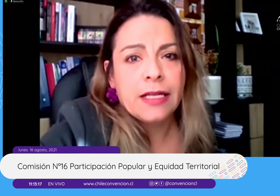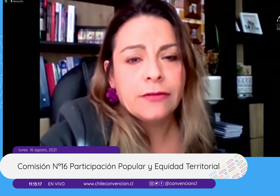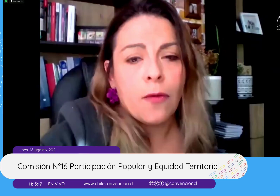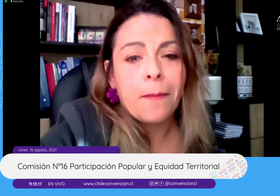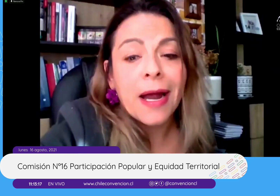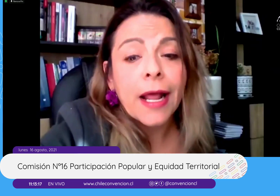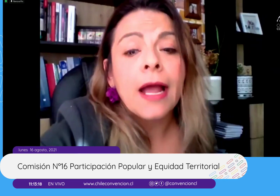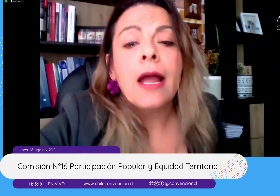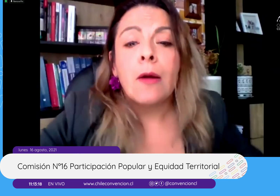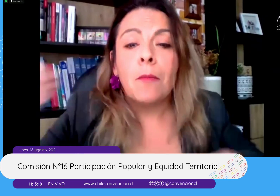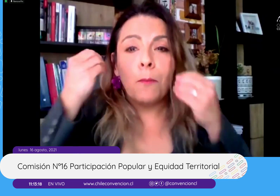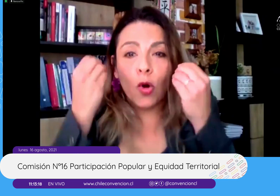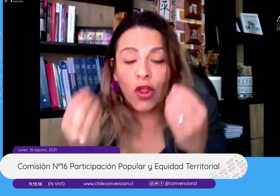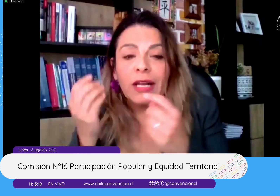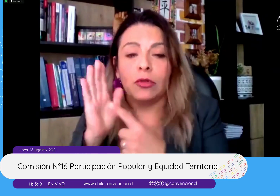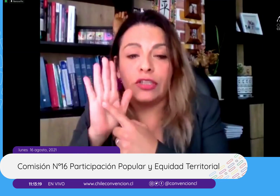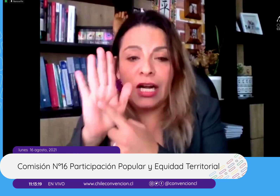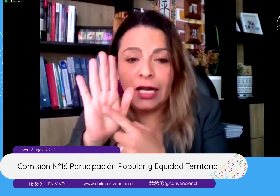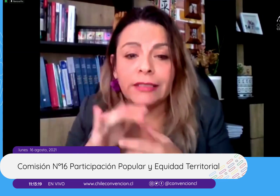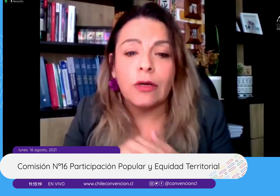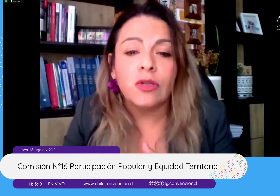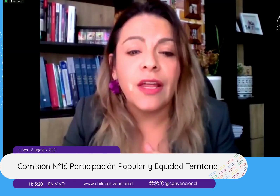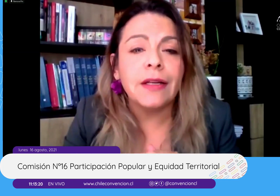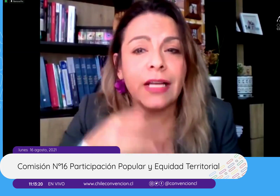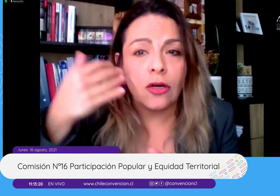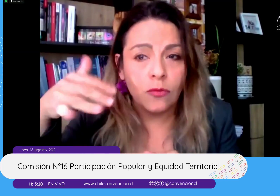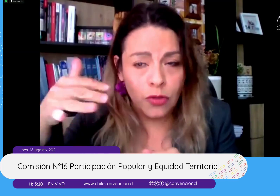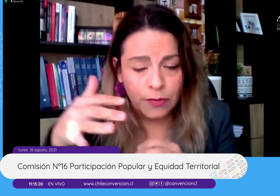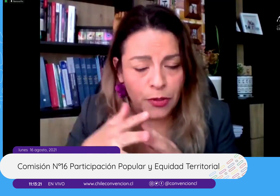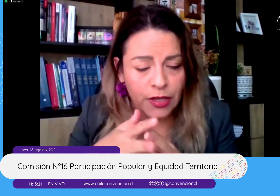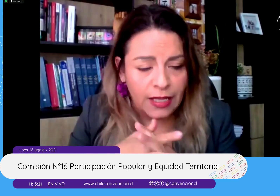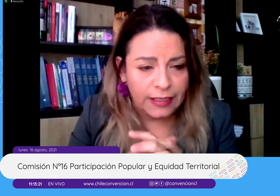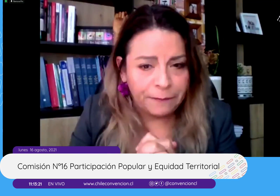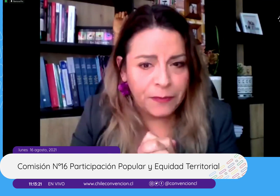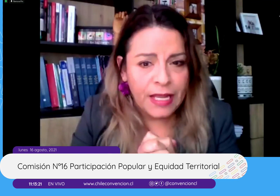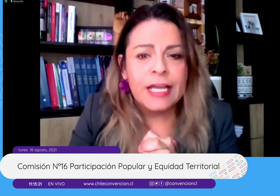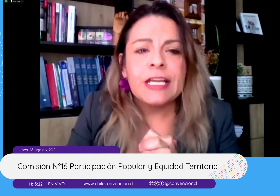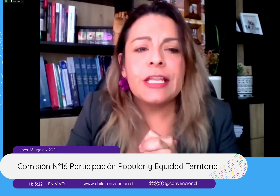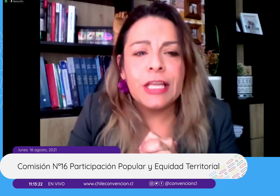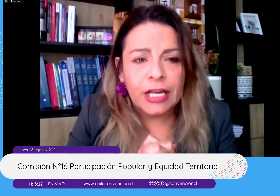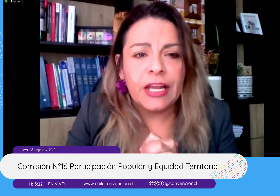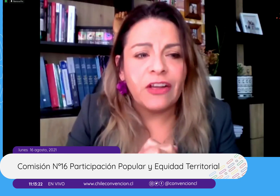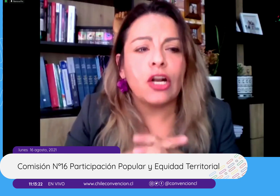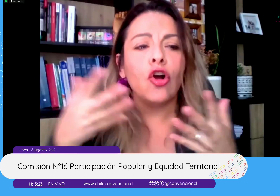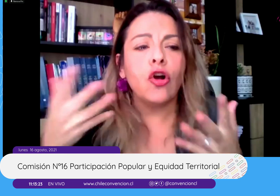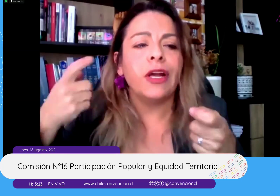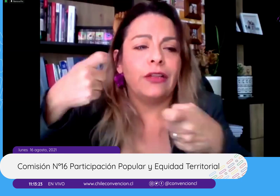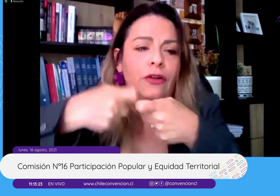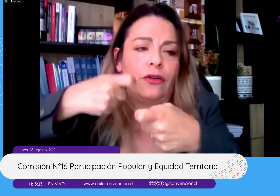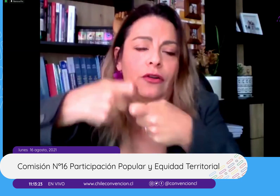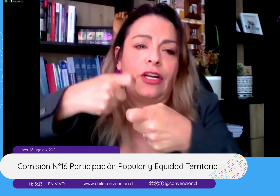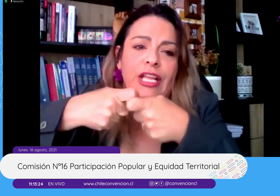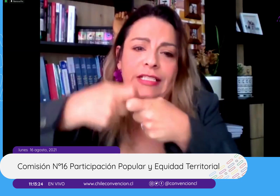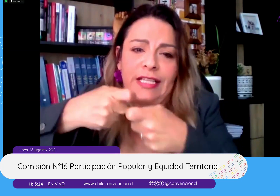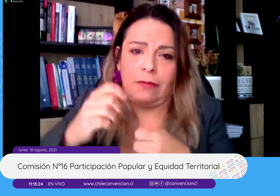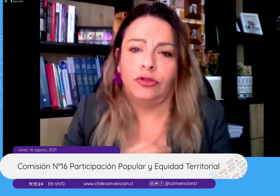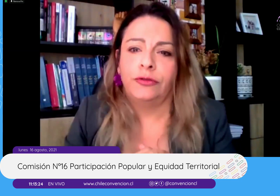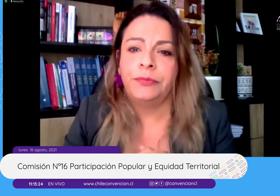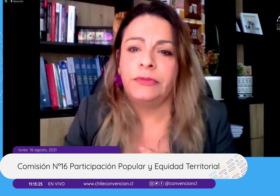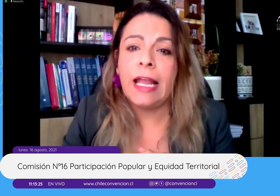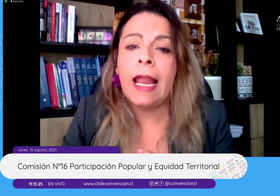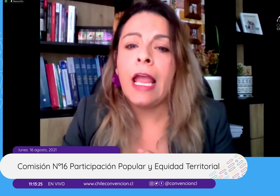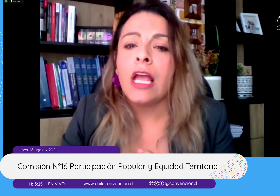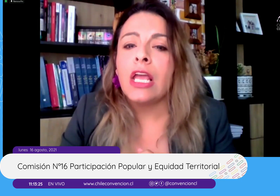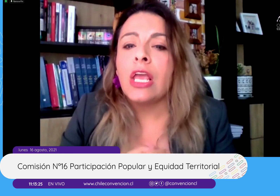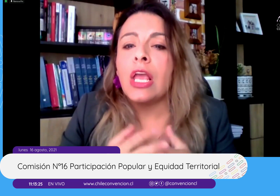esta presentación para poder mostrarles a ustedes algo muy importante, que tiene que ver cómo esto lo